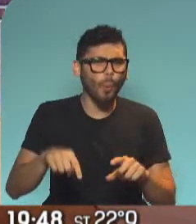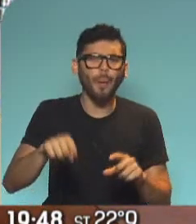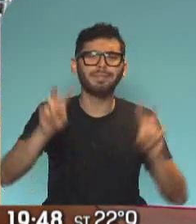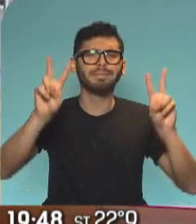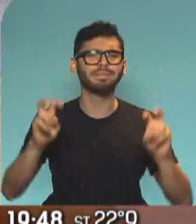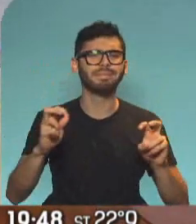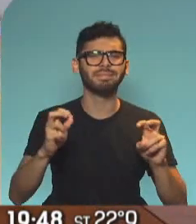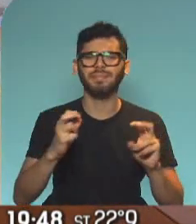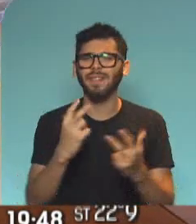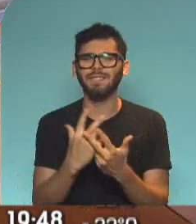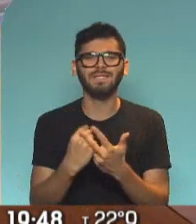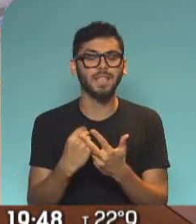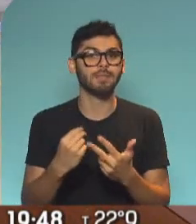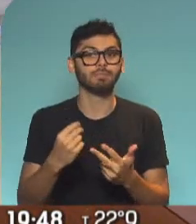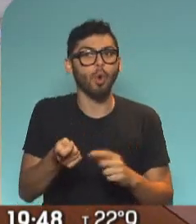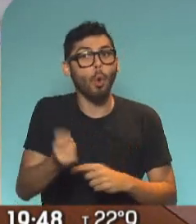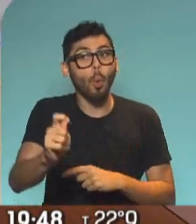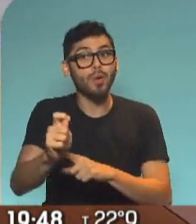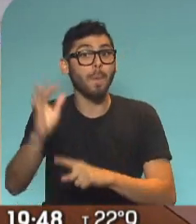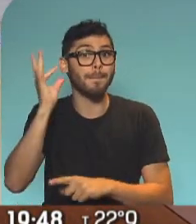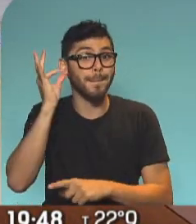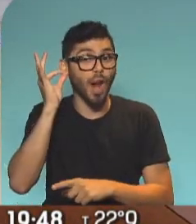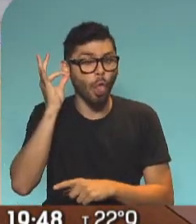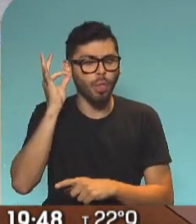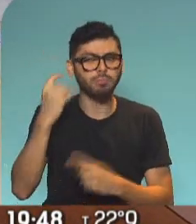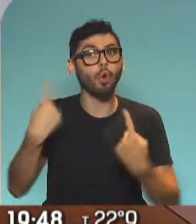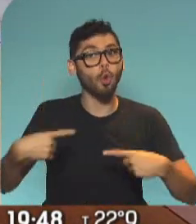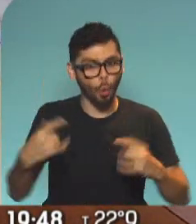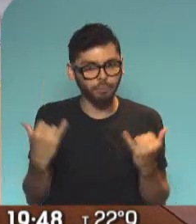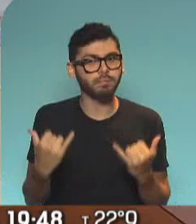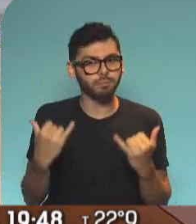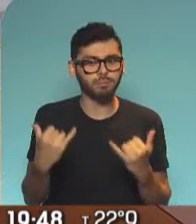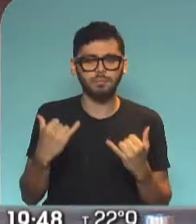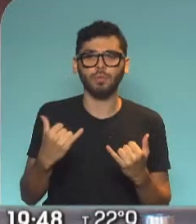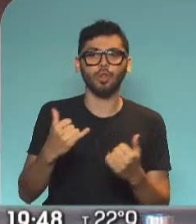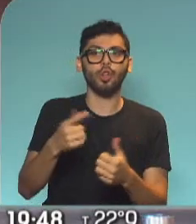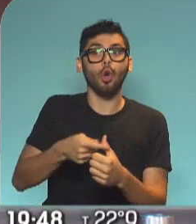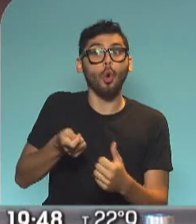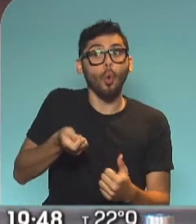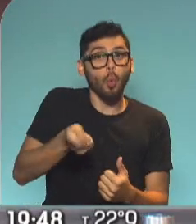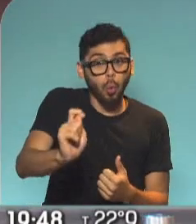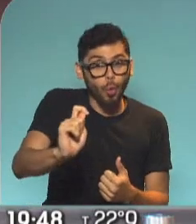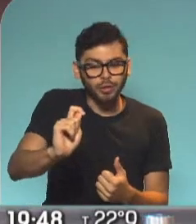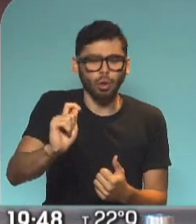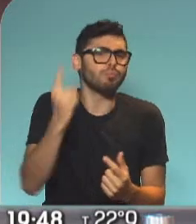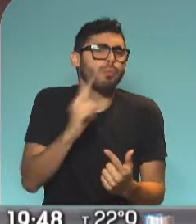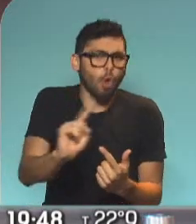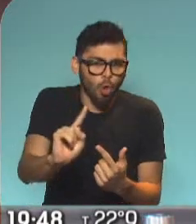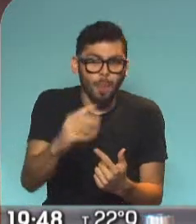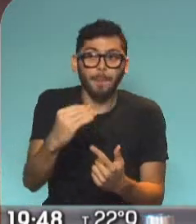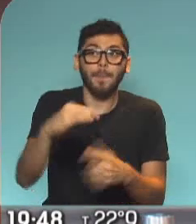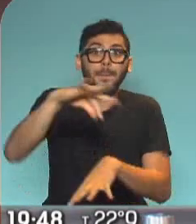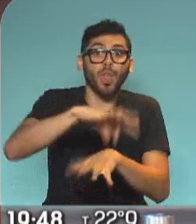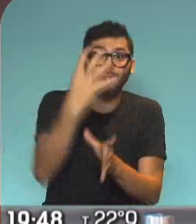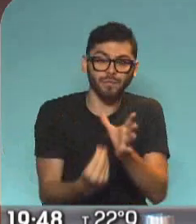de la causa a maradona porque hay novedades imputaron por homicidio culposo por negligencia médica al psicólogo